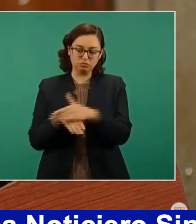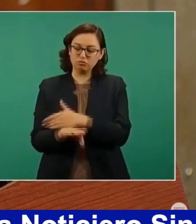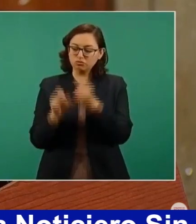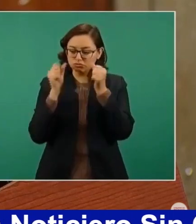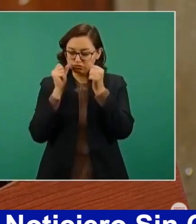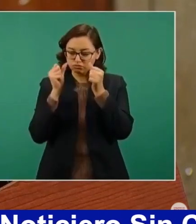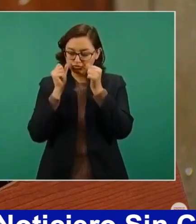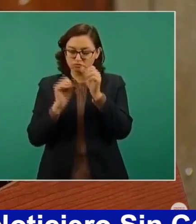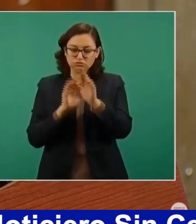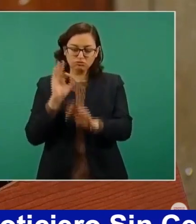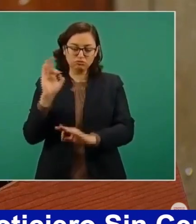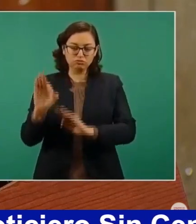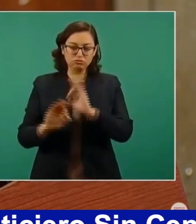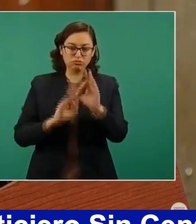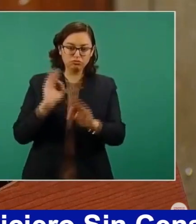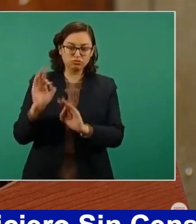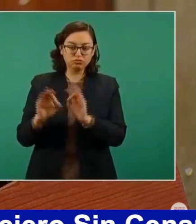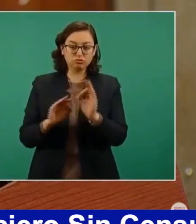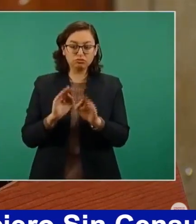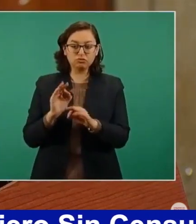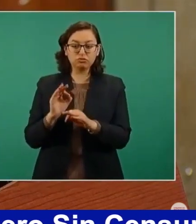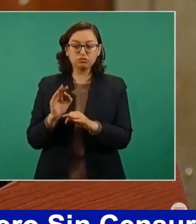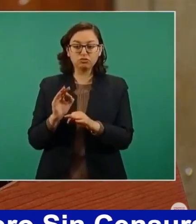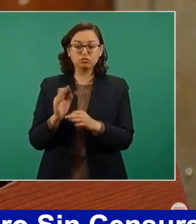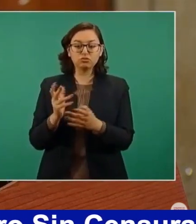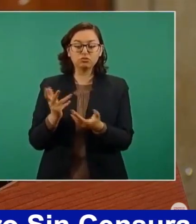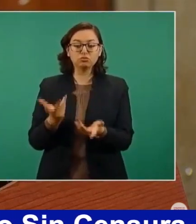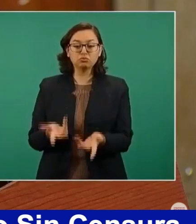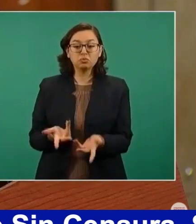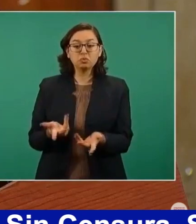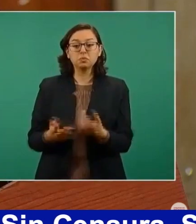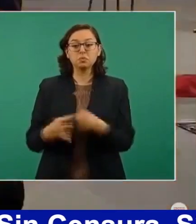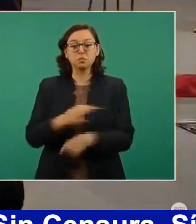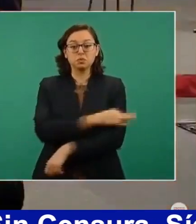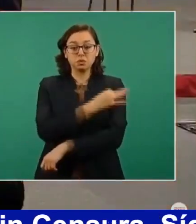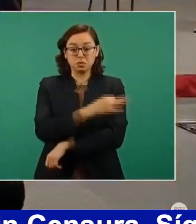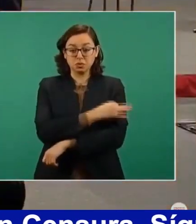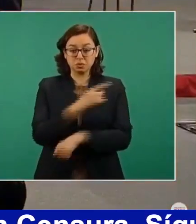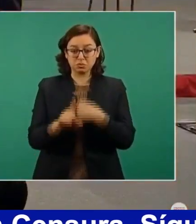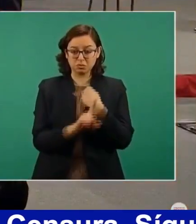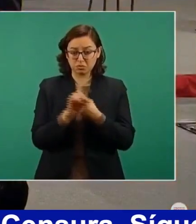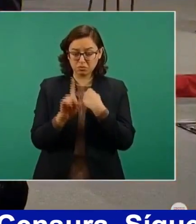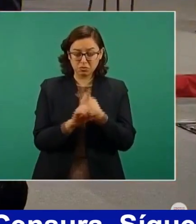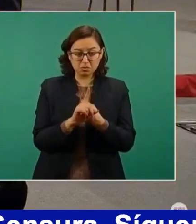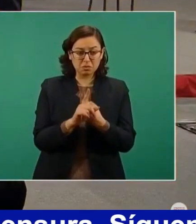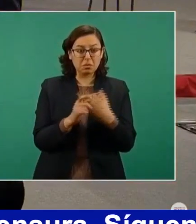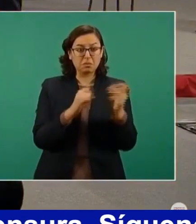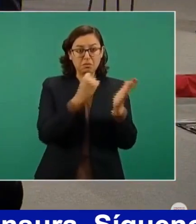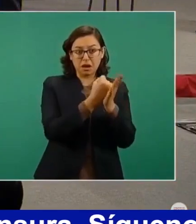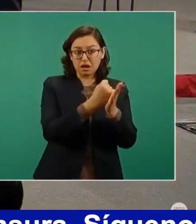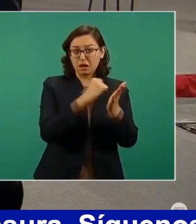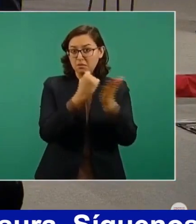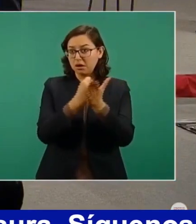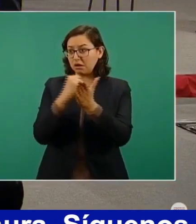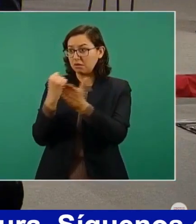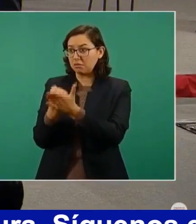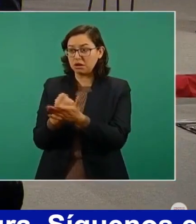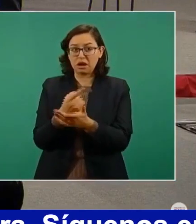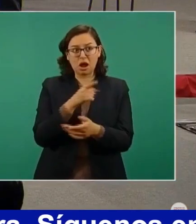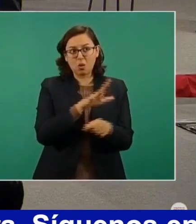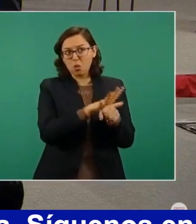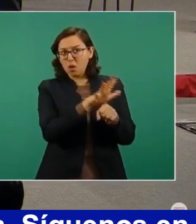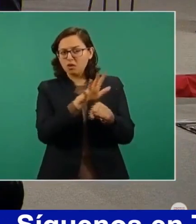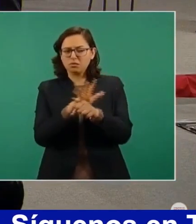Y repito, y no hay diferencia con las vacunas, puesto que todas son igual de seguras, pero sí en el número por